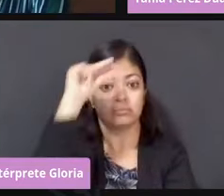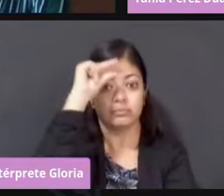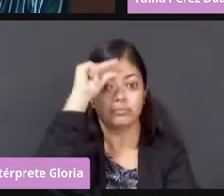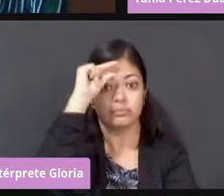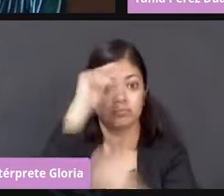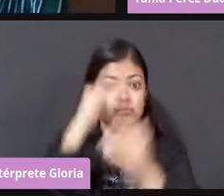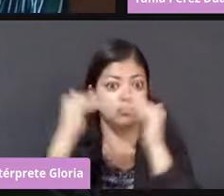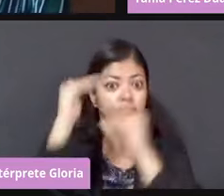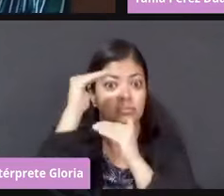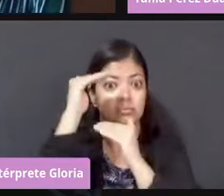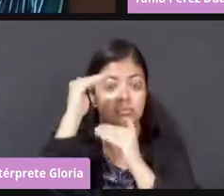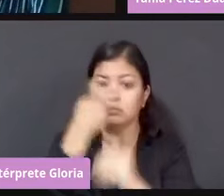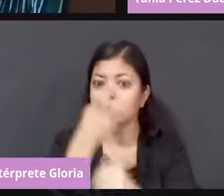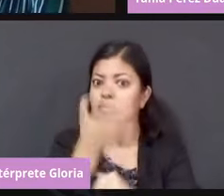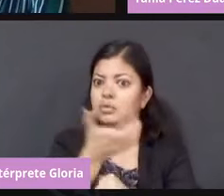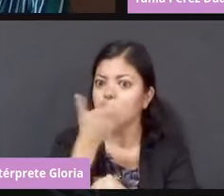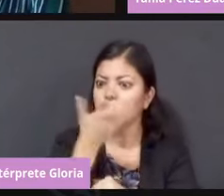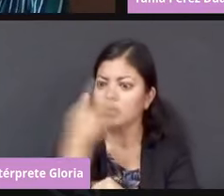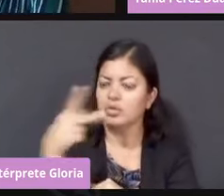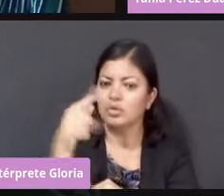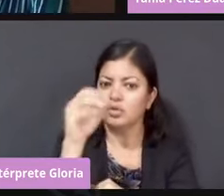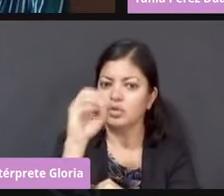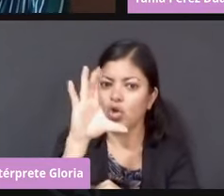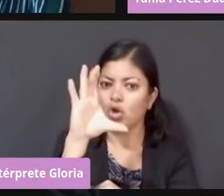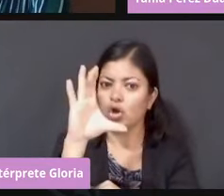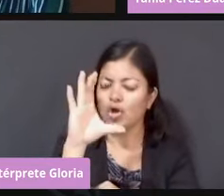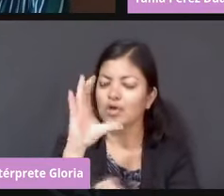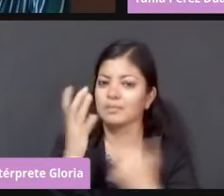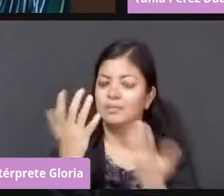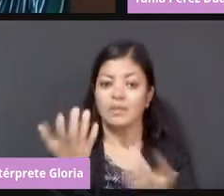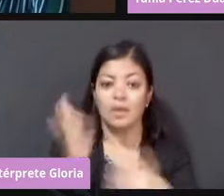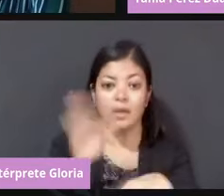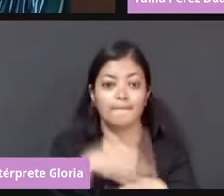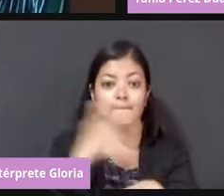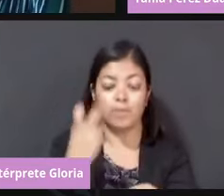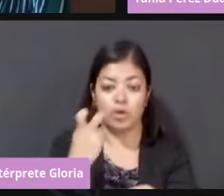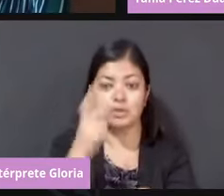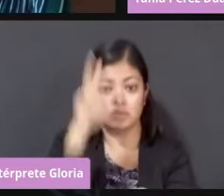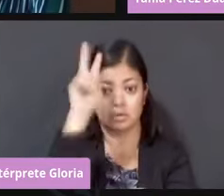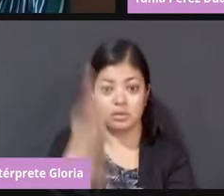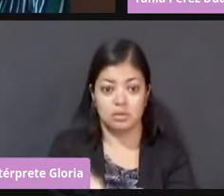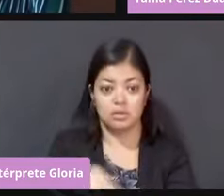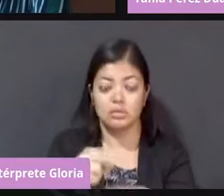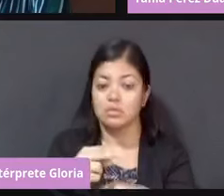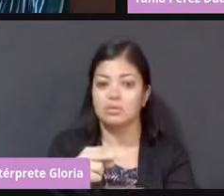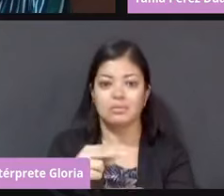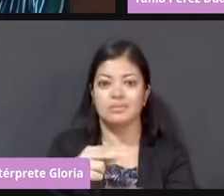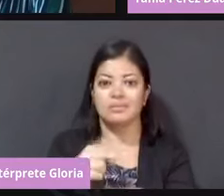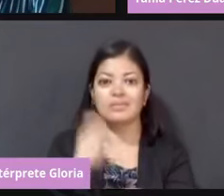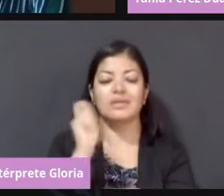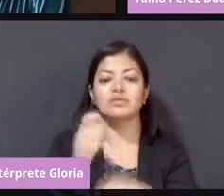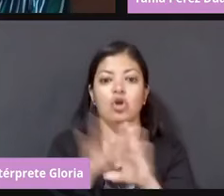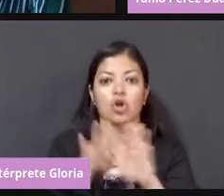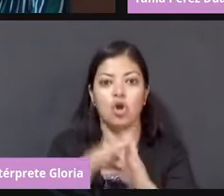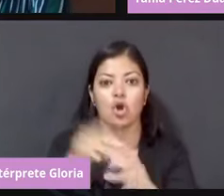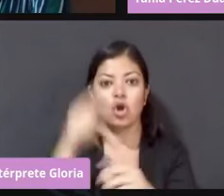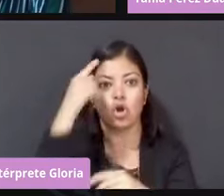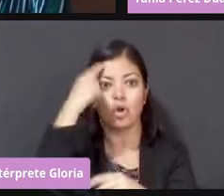es algo como característico del trastorno. Entonces, realmente no tiene que ver con un trastorno